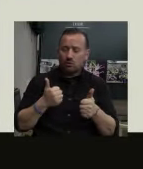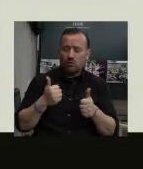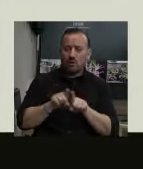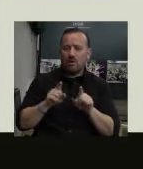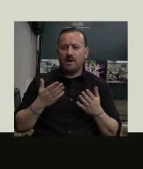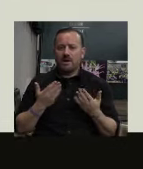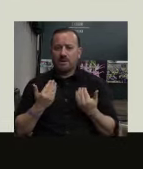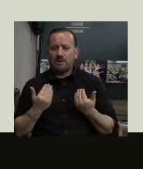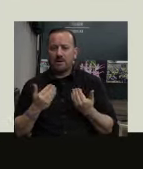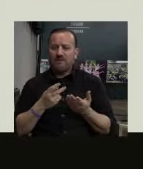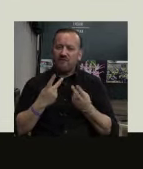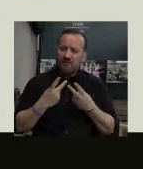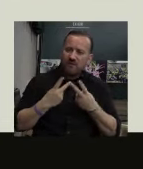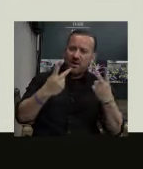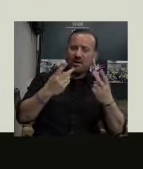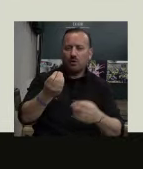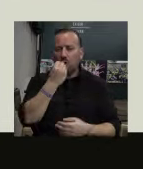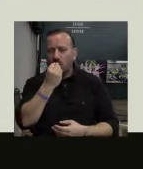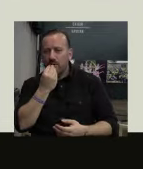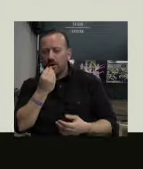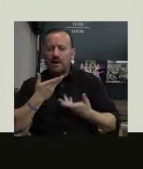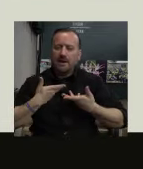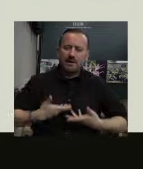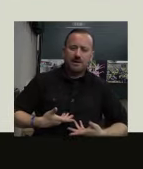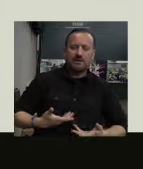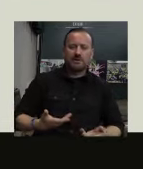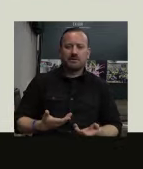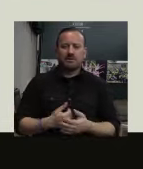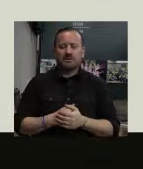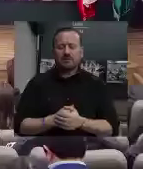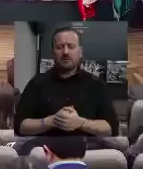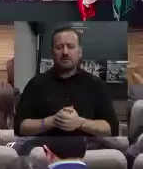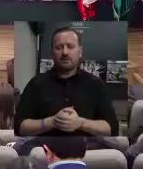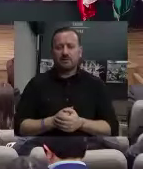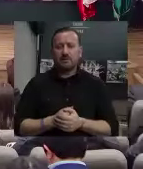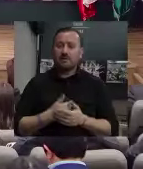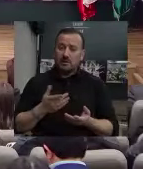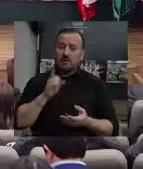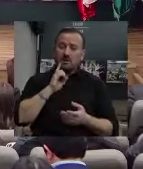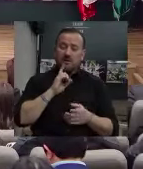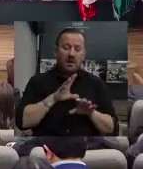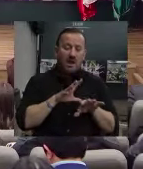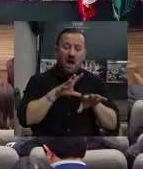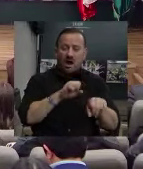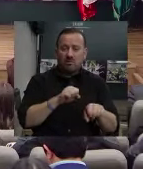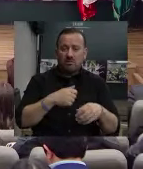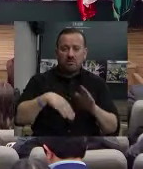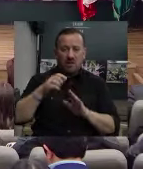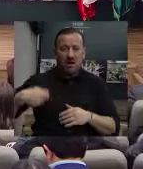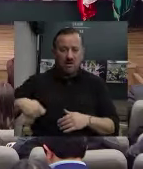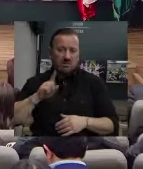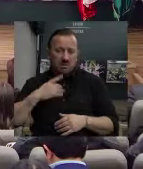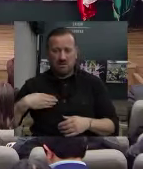merecemos viajar comer descansar ya hasta tener mascota es más caro que tener un